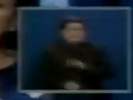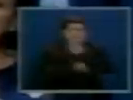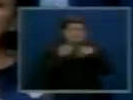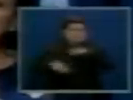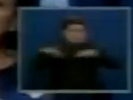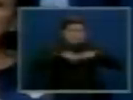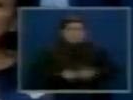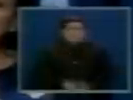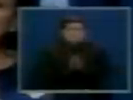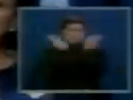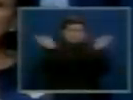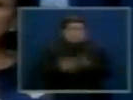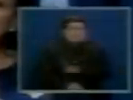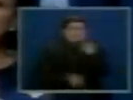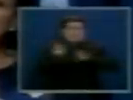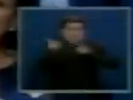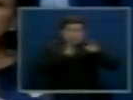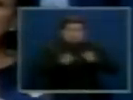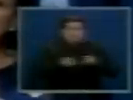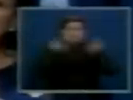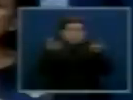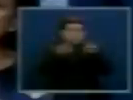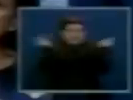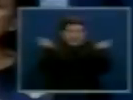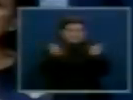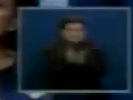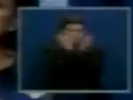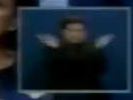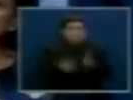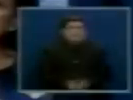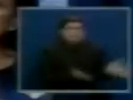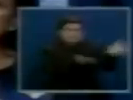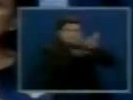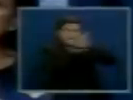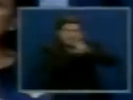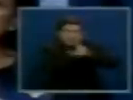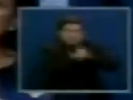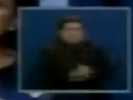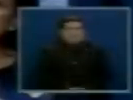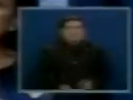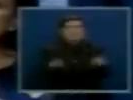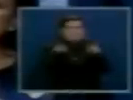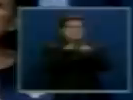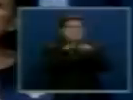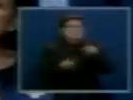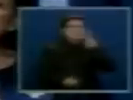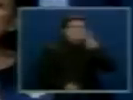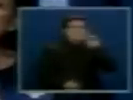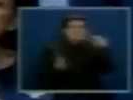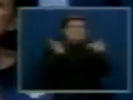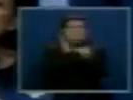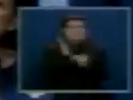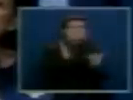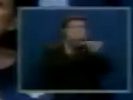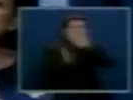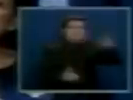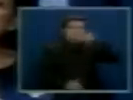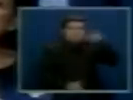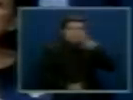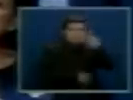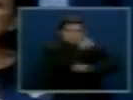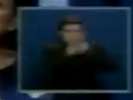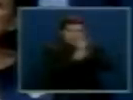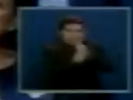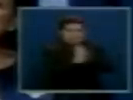gastos operativos controlables habrá de generarle al fisco otro ahorro de 20.000 millones de colones